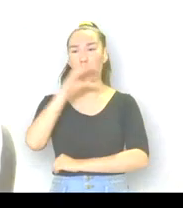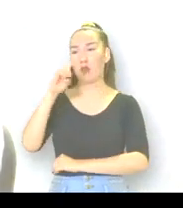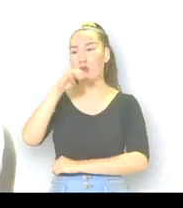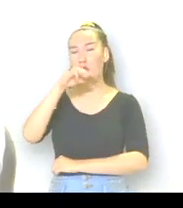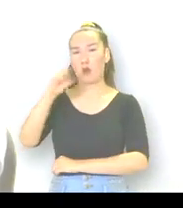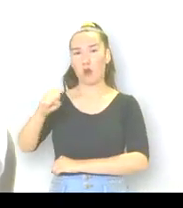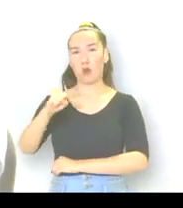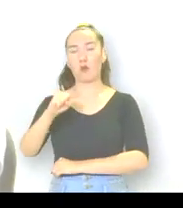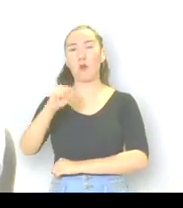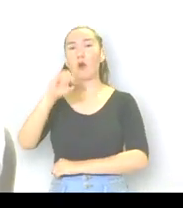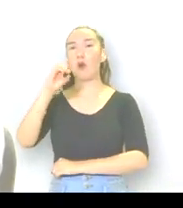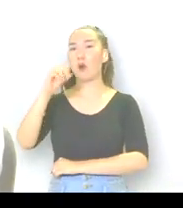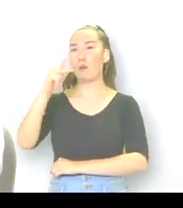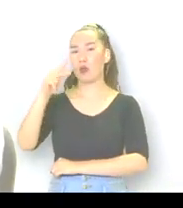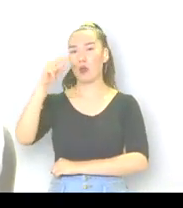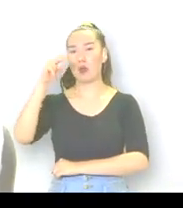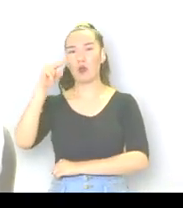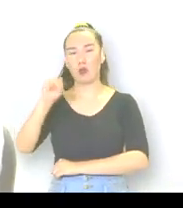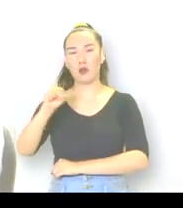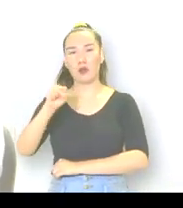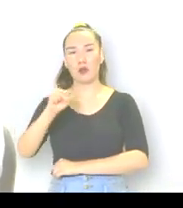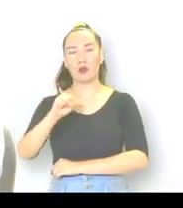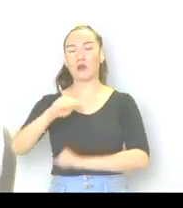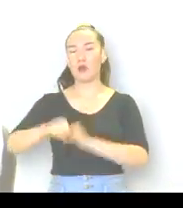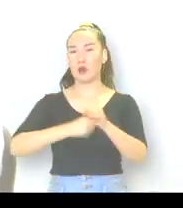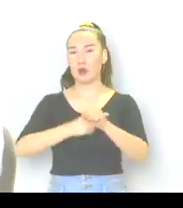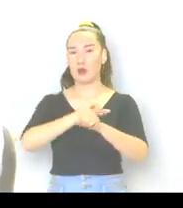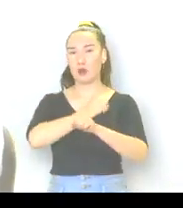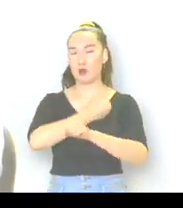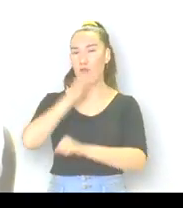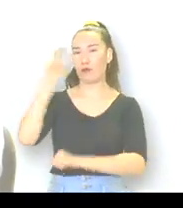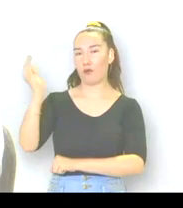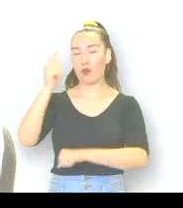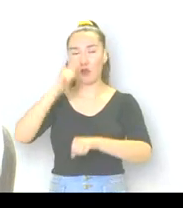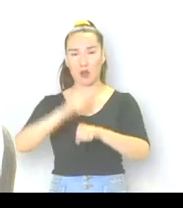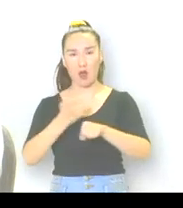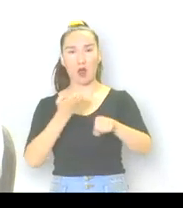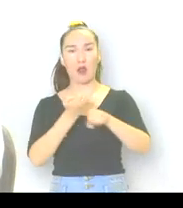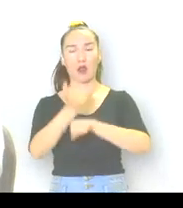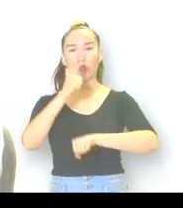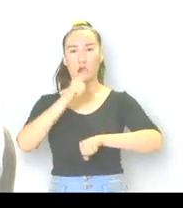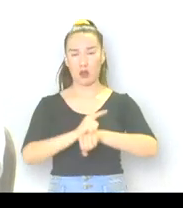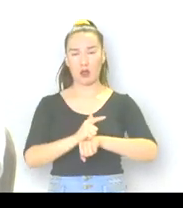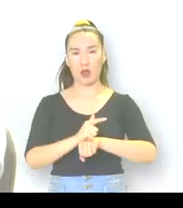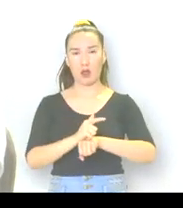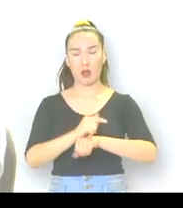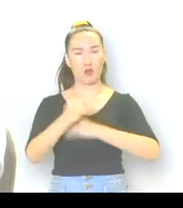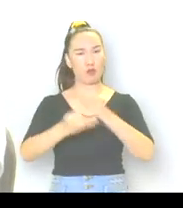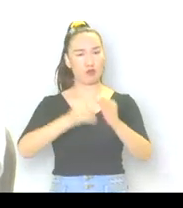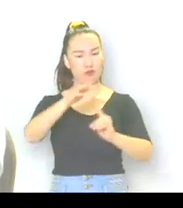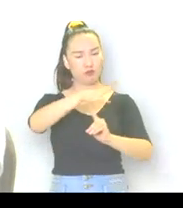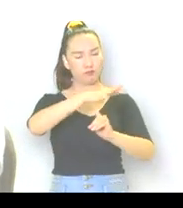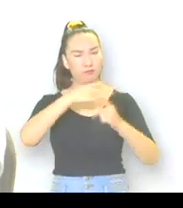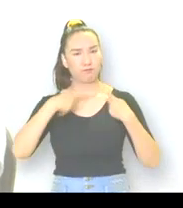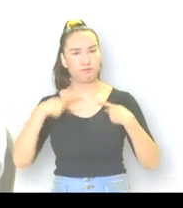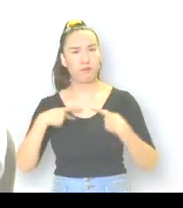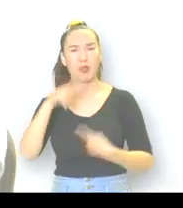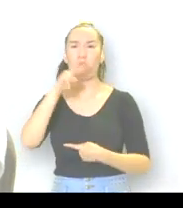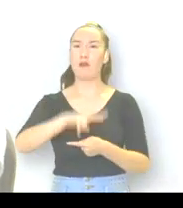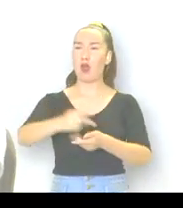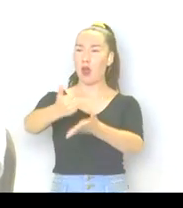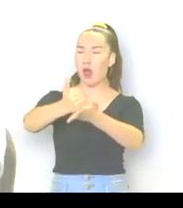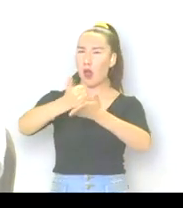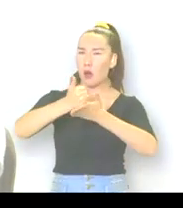la Organización Panamericana de la Salud, la Secretaría de Salud Federal, la Secretaría de Salud Estatal y la sociedad en general.